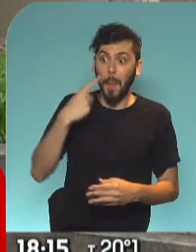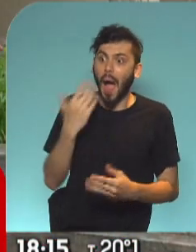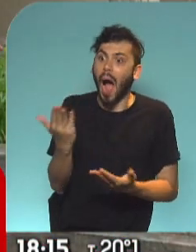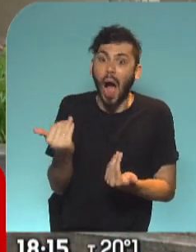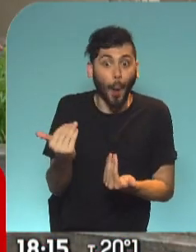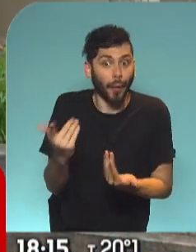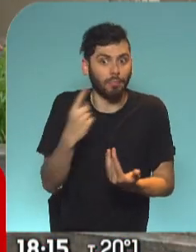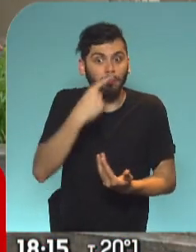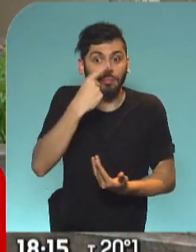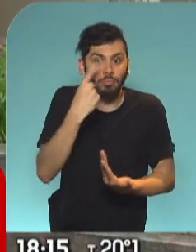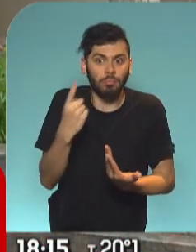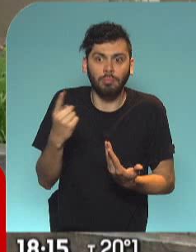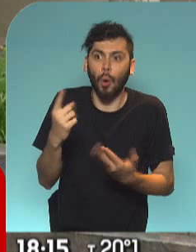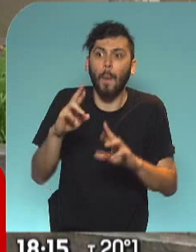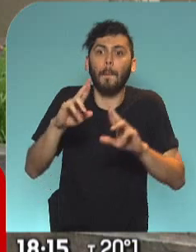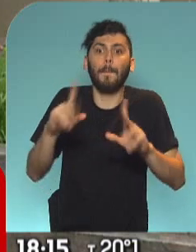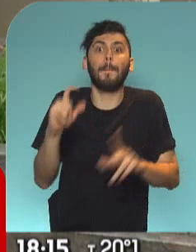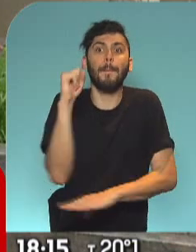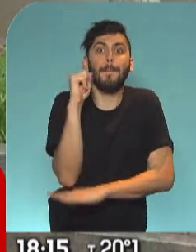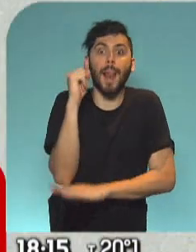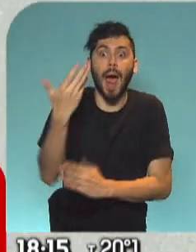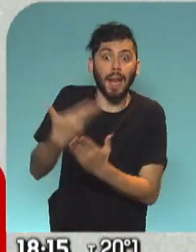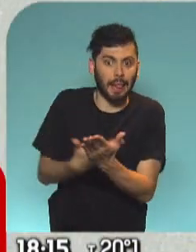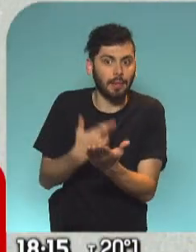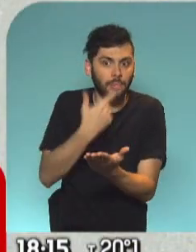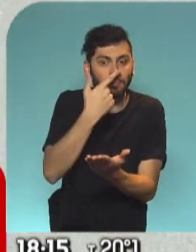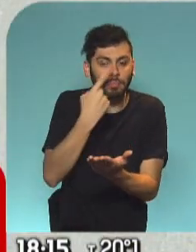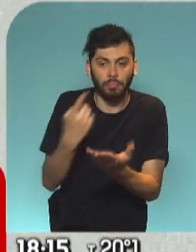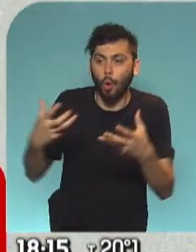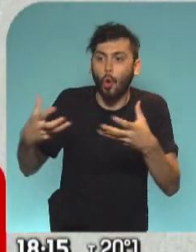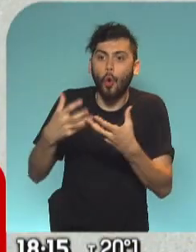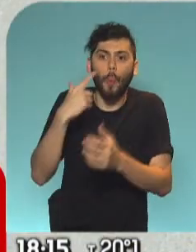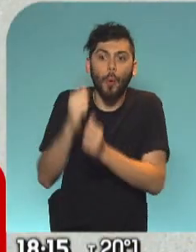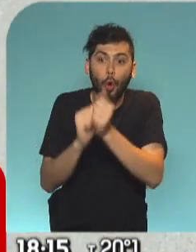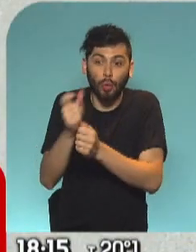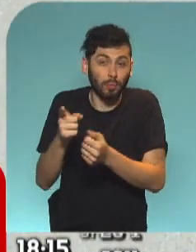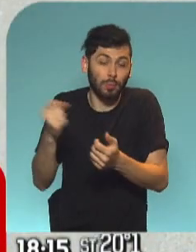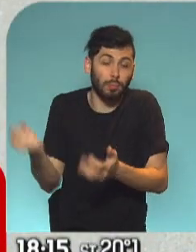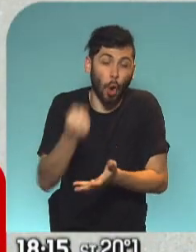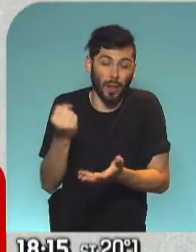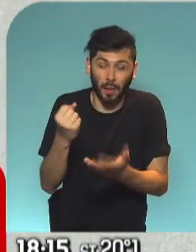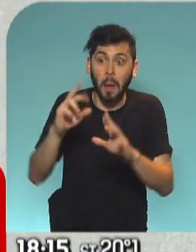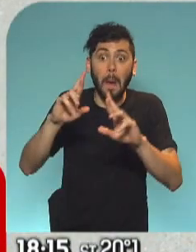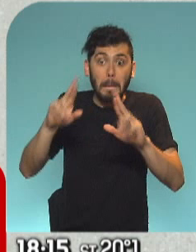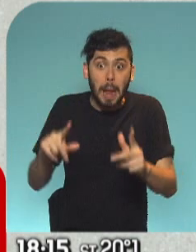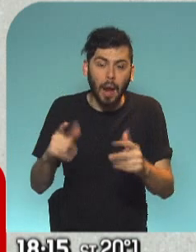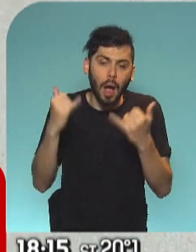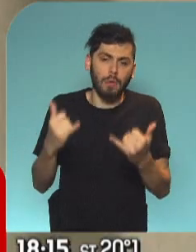plan económico de uno de los sectores más importantes de la economía nacional. Es clave tenerlo justamente para